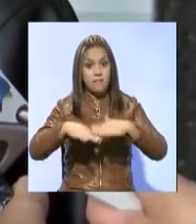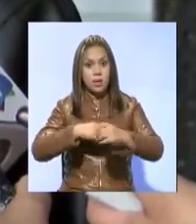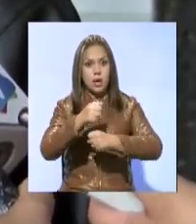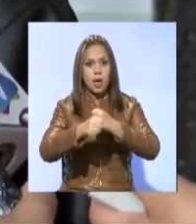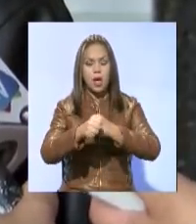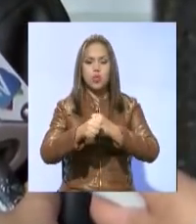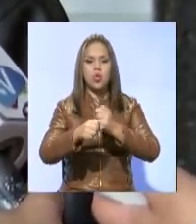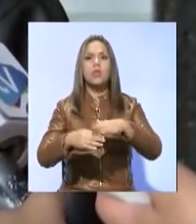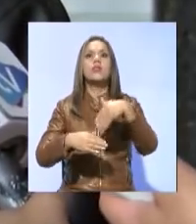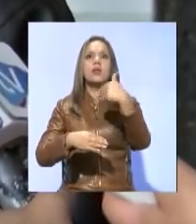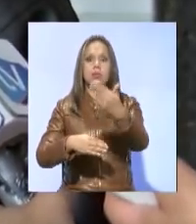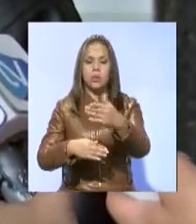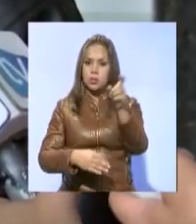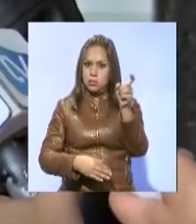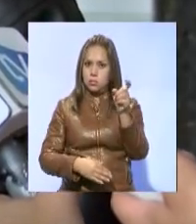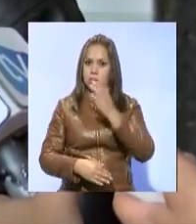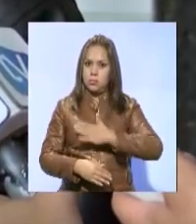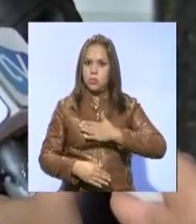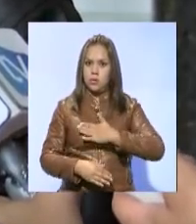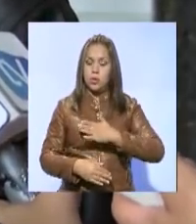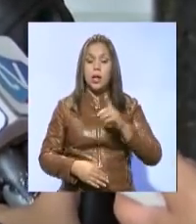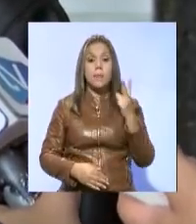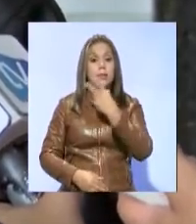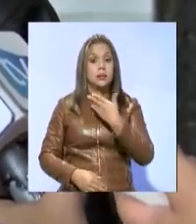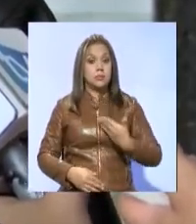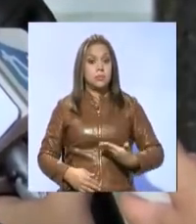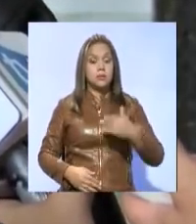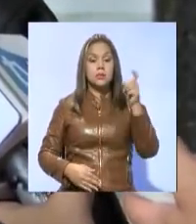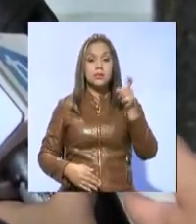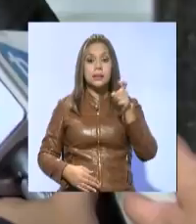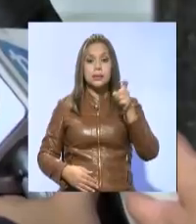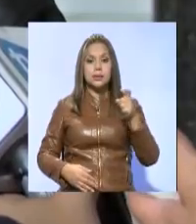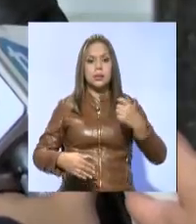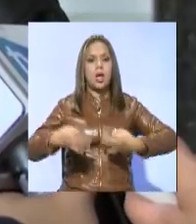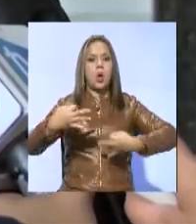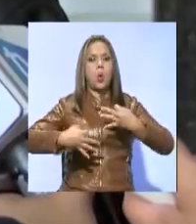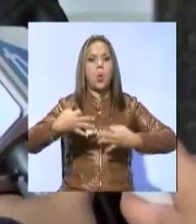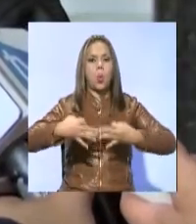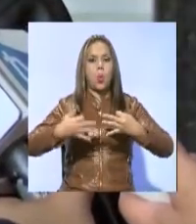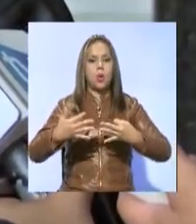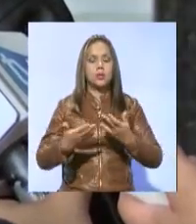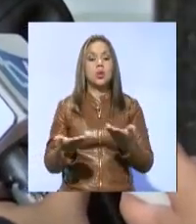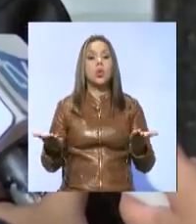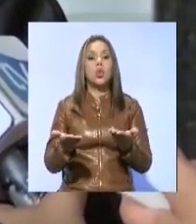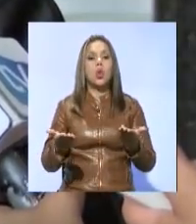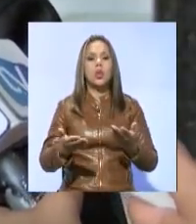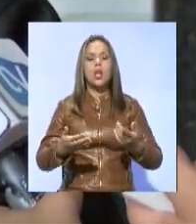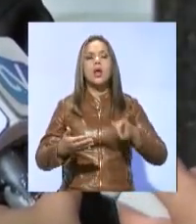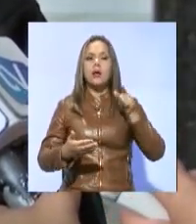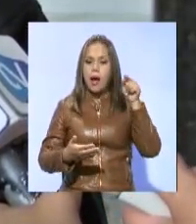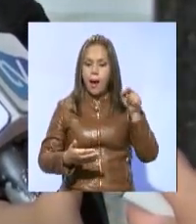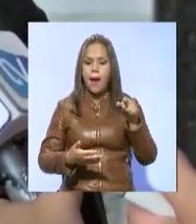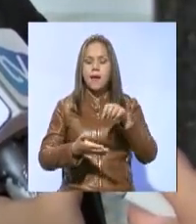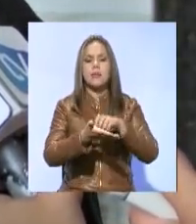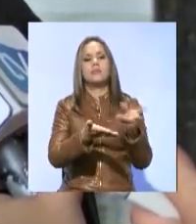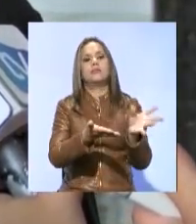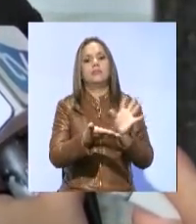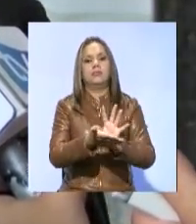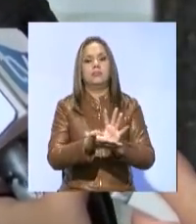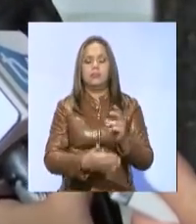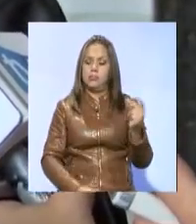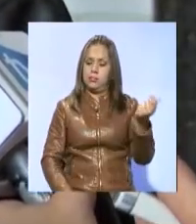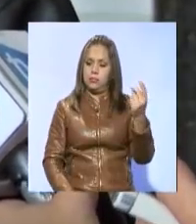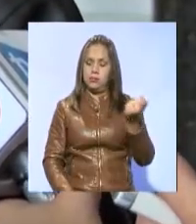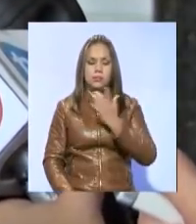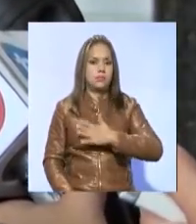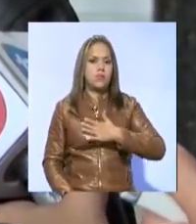el vicepresidente sea enjuiciado políticamente en el seno de la Asamblea Nacional antes que cualquier otra forma